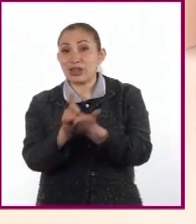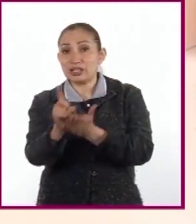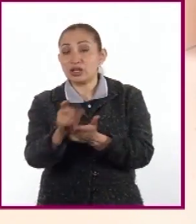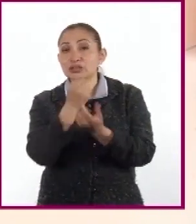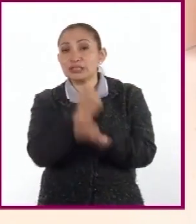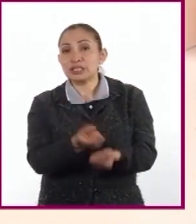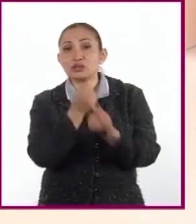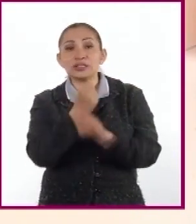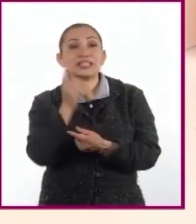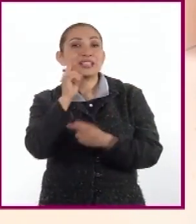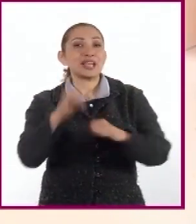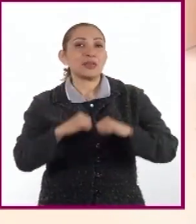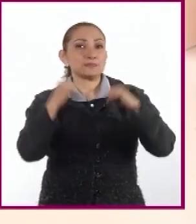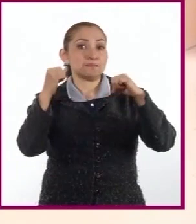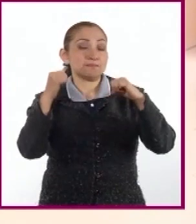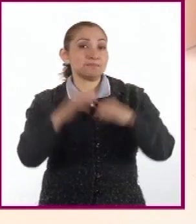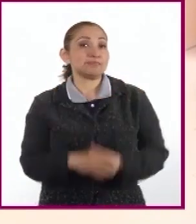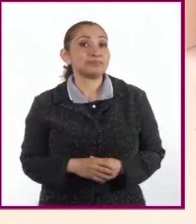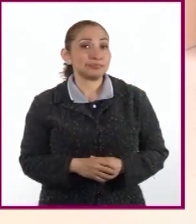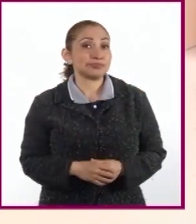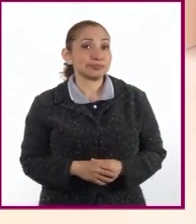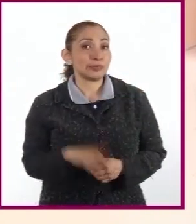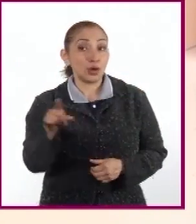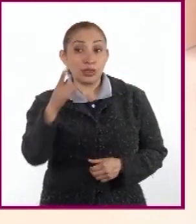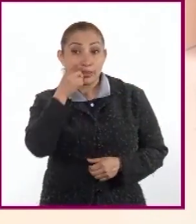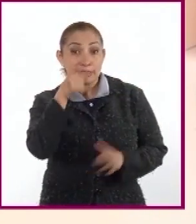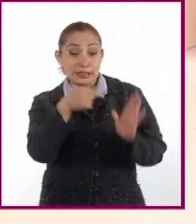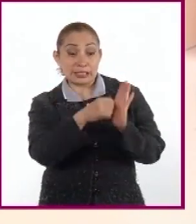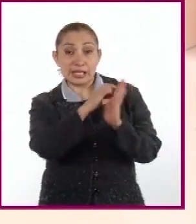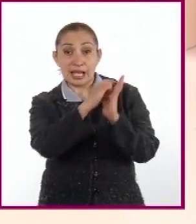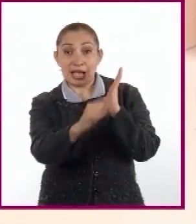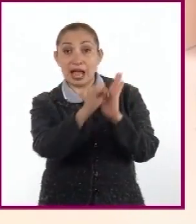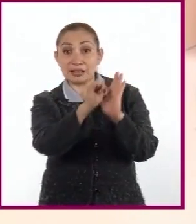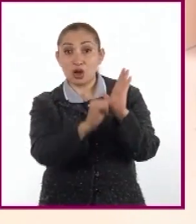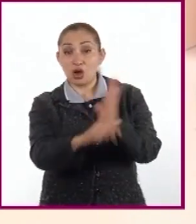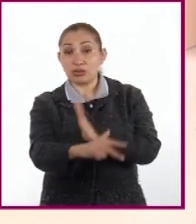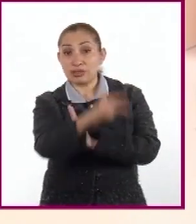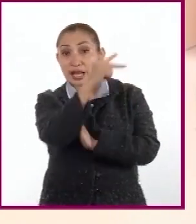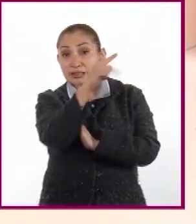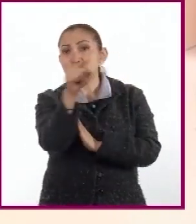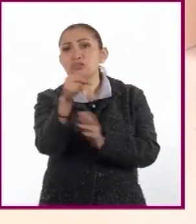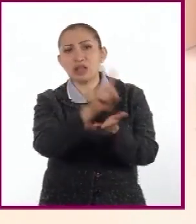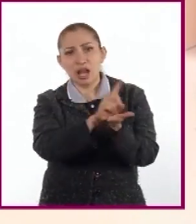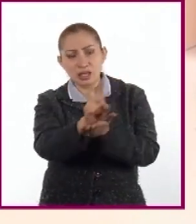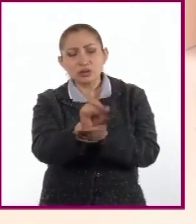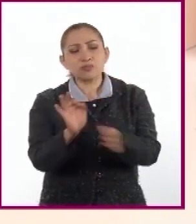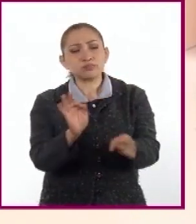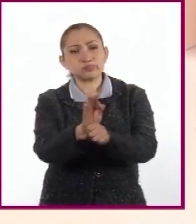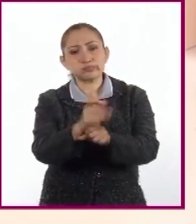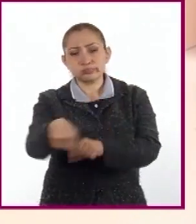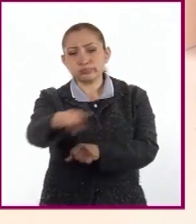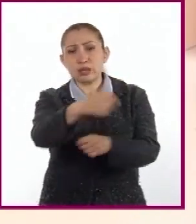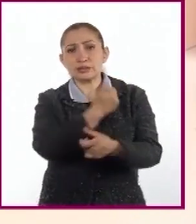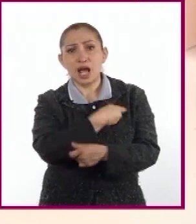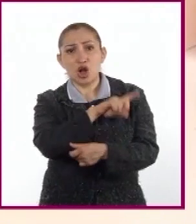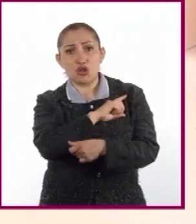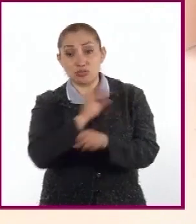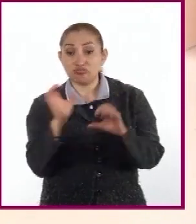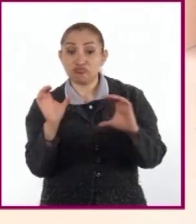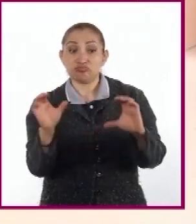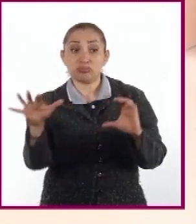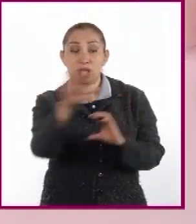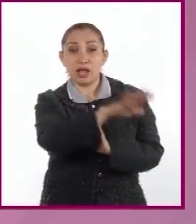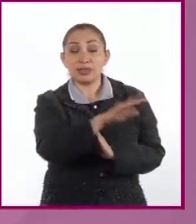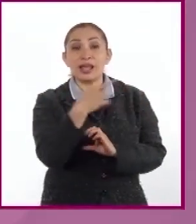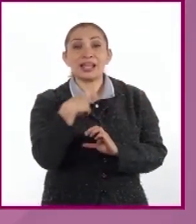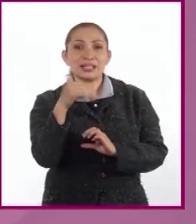de Niñas, Niños y Adolescentes, al consignar en su artículo 13 el derecho a la protección de la salud y a la seguridad social